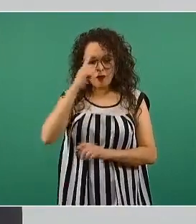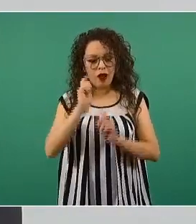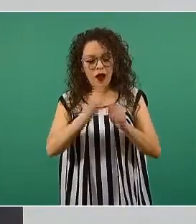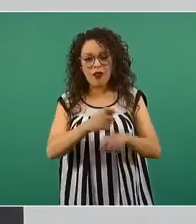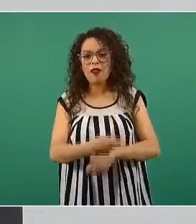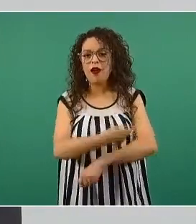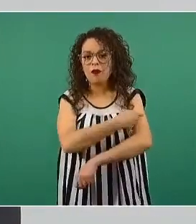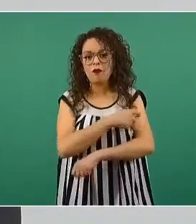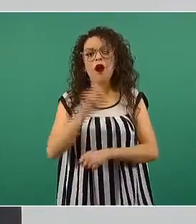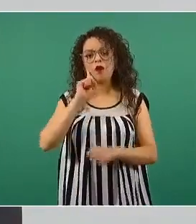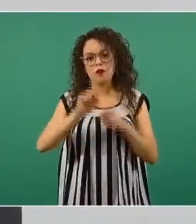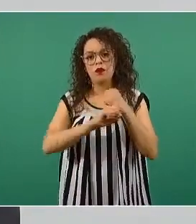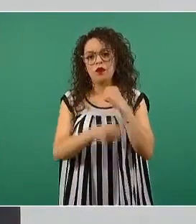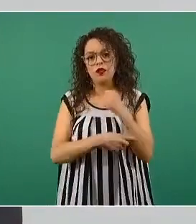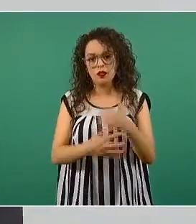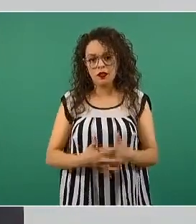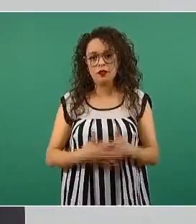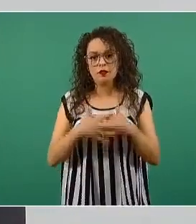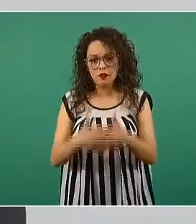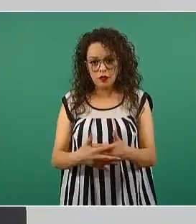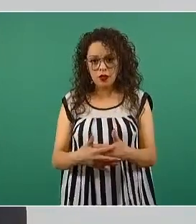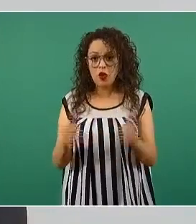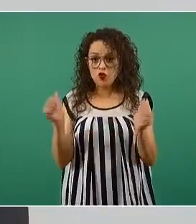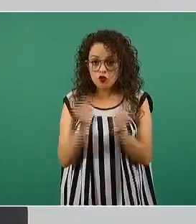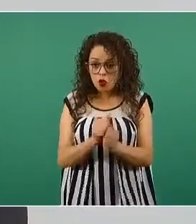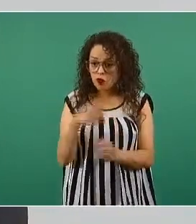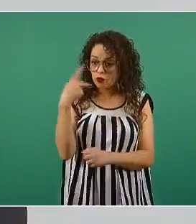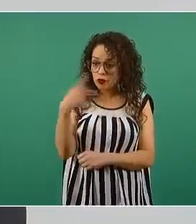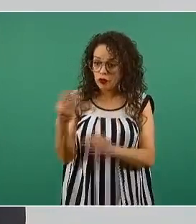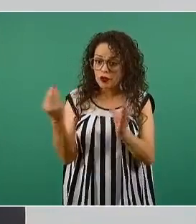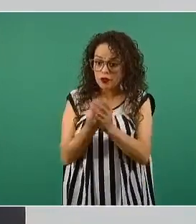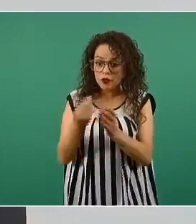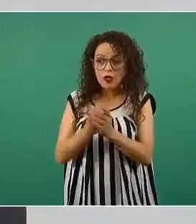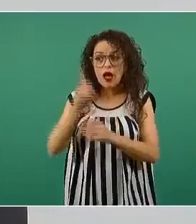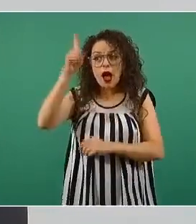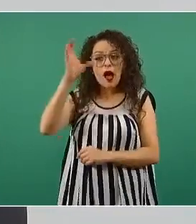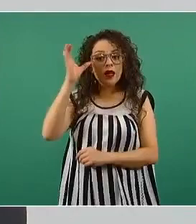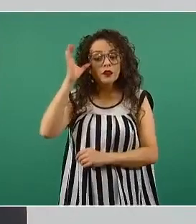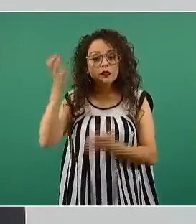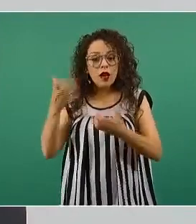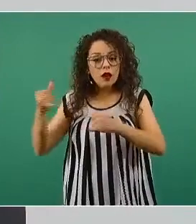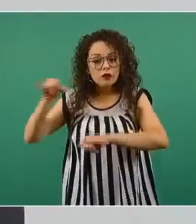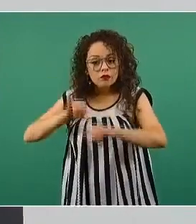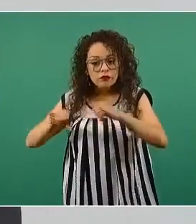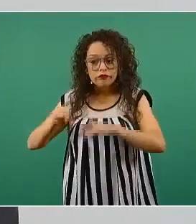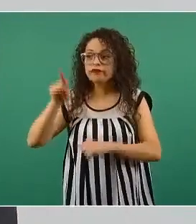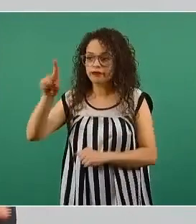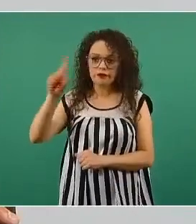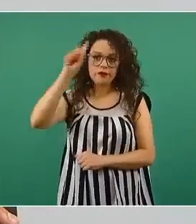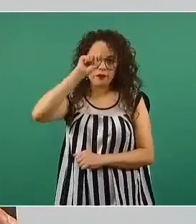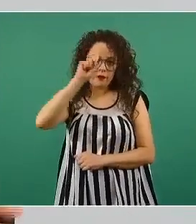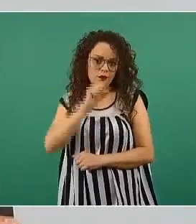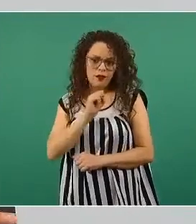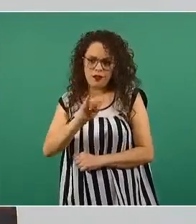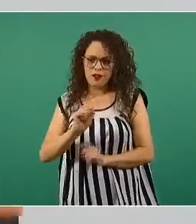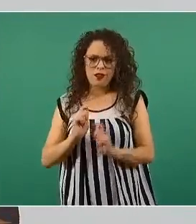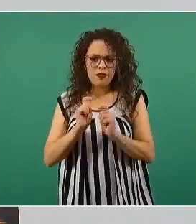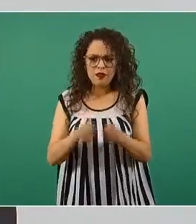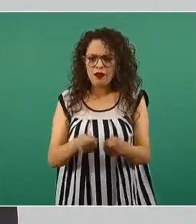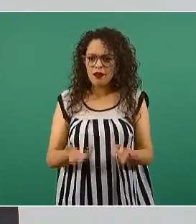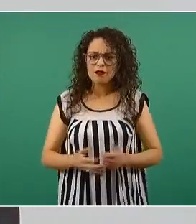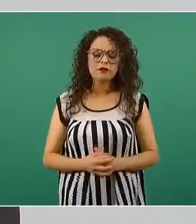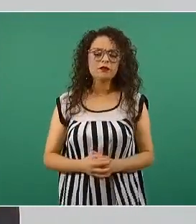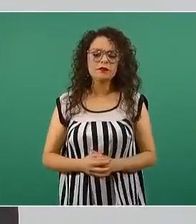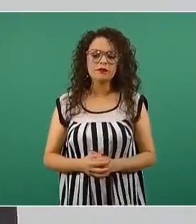embarazadas con las vacunas de China en China y lo recomiendan. De hecho, ellos vacunan a las mujeres embarazadas como dentro